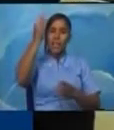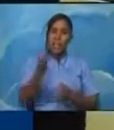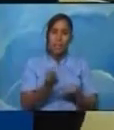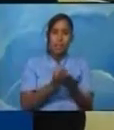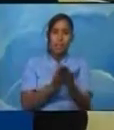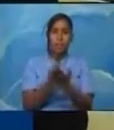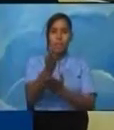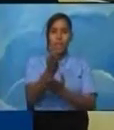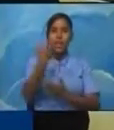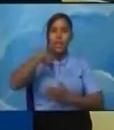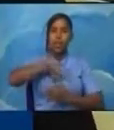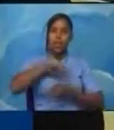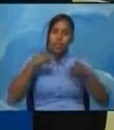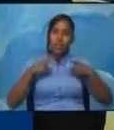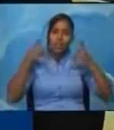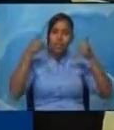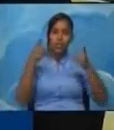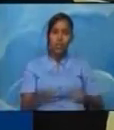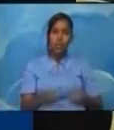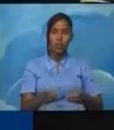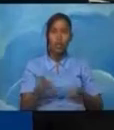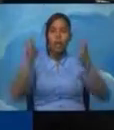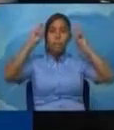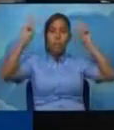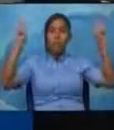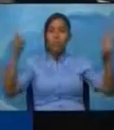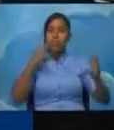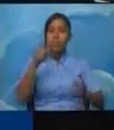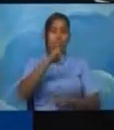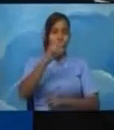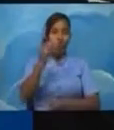fiel en nuestras decisiones. Moisés le dijo,